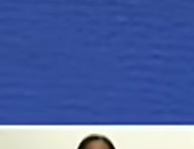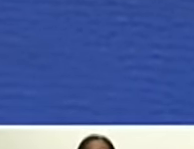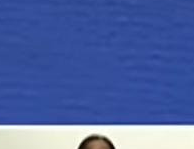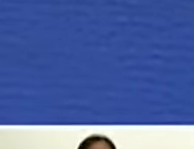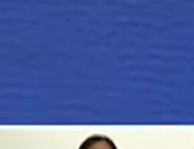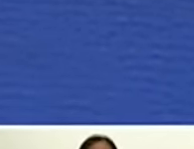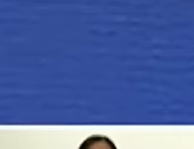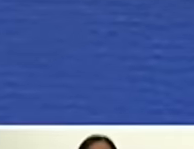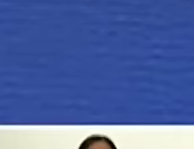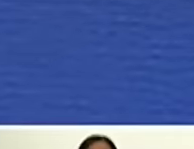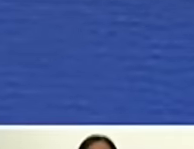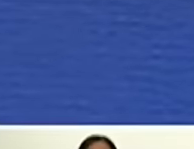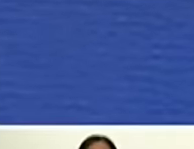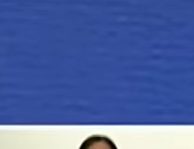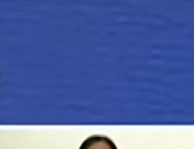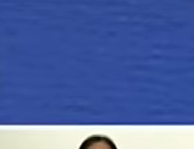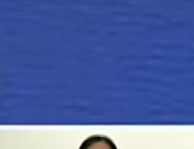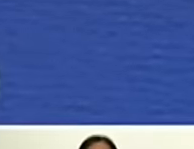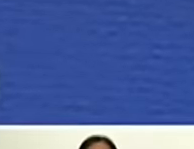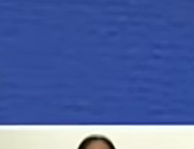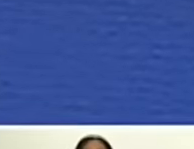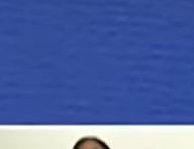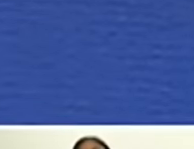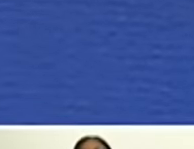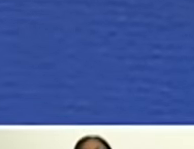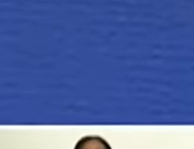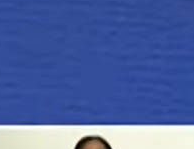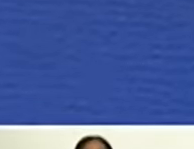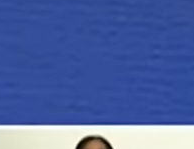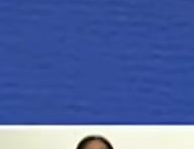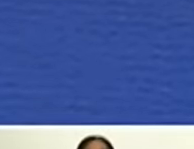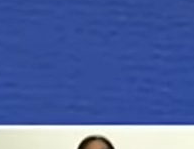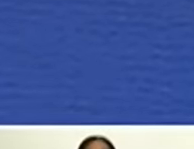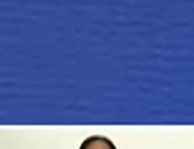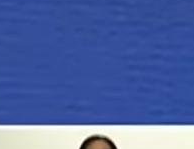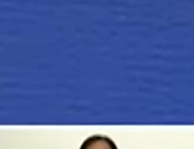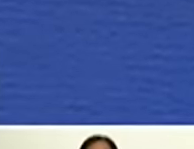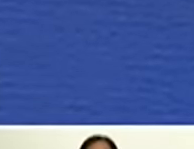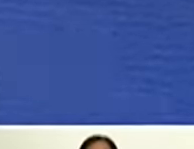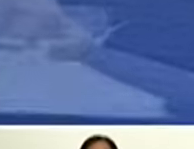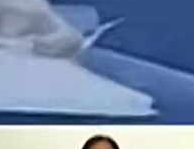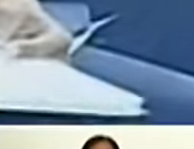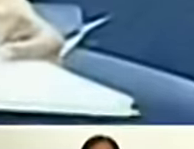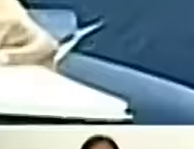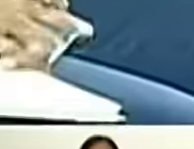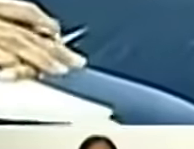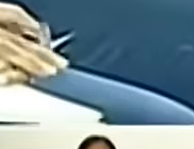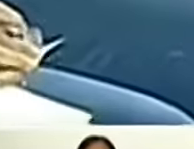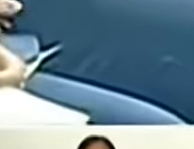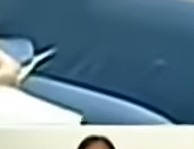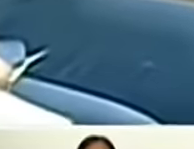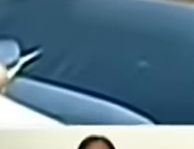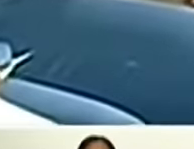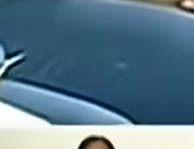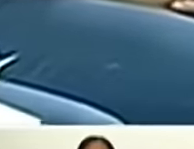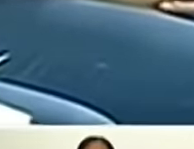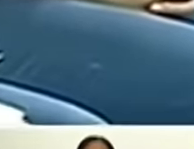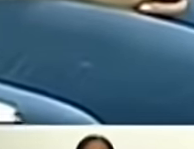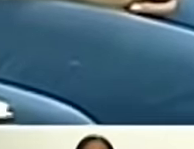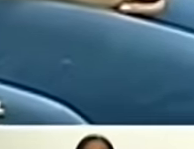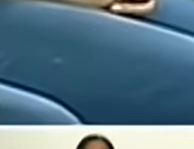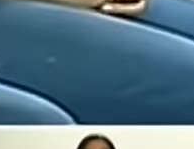triunfó, y luego fue traicionado por los pactos de las oligarquías, y se mantuvo